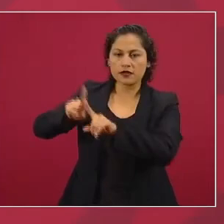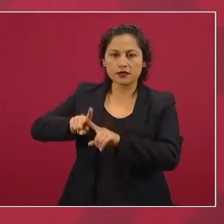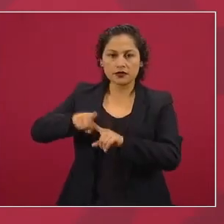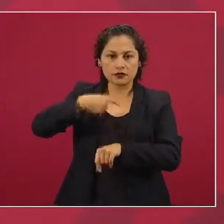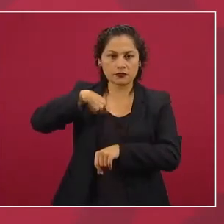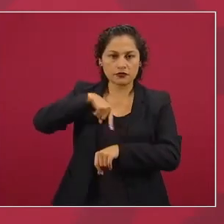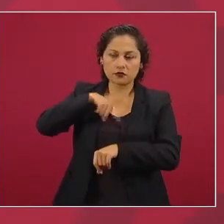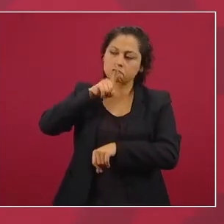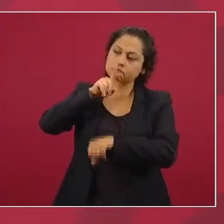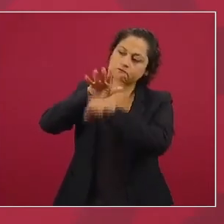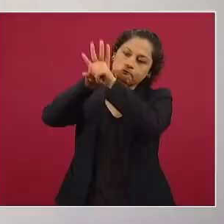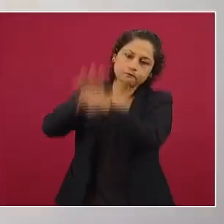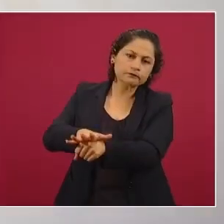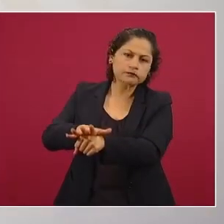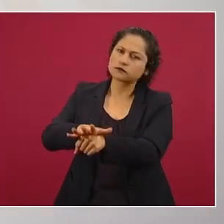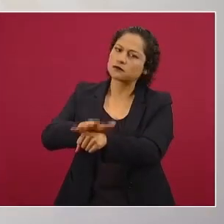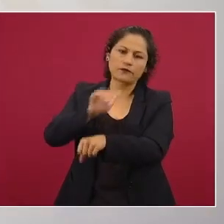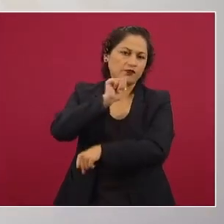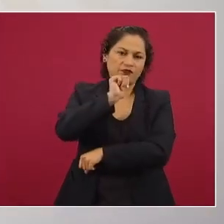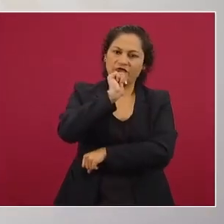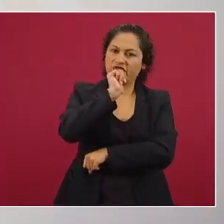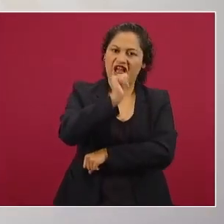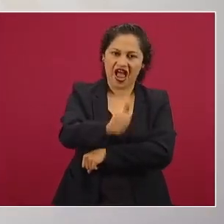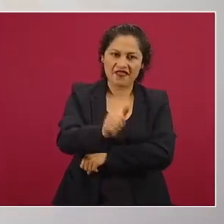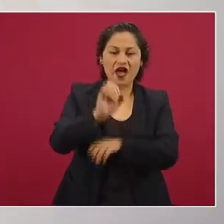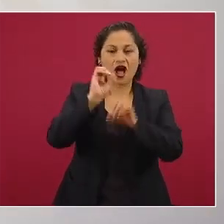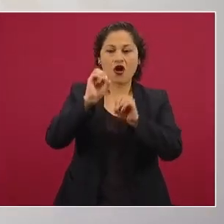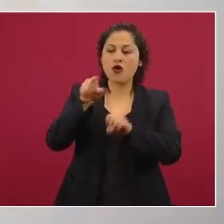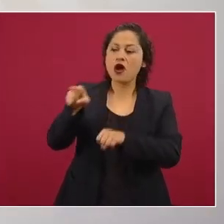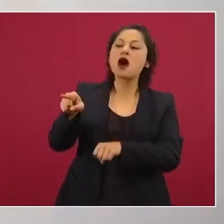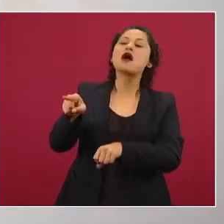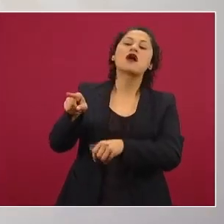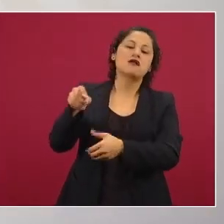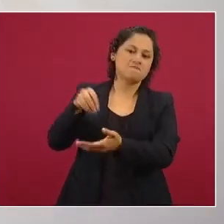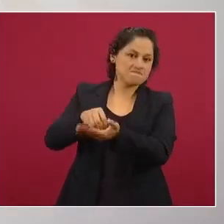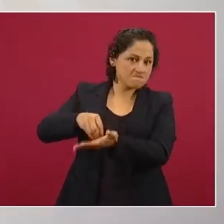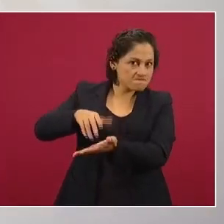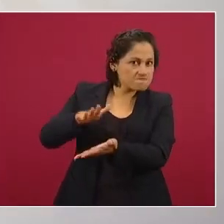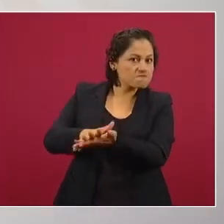censurado, sin que nadie sea perseguido,